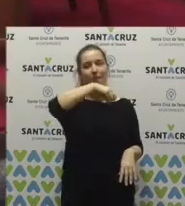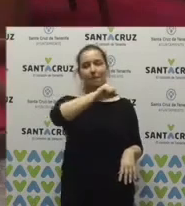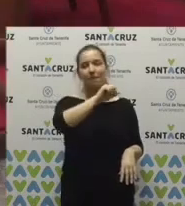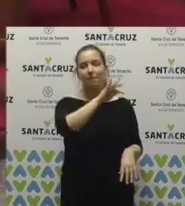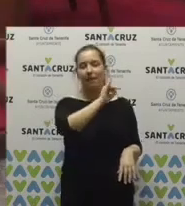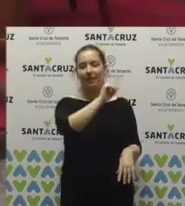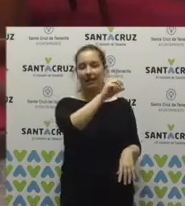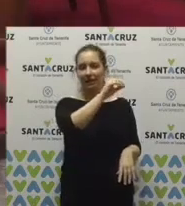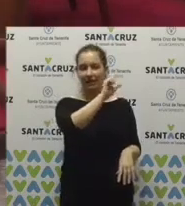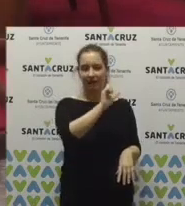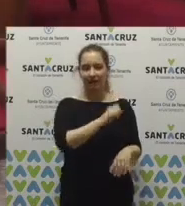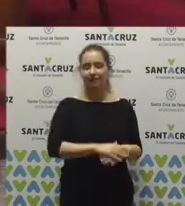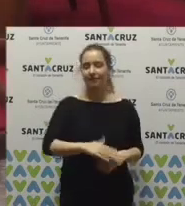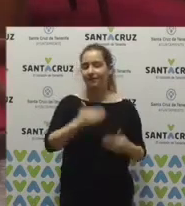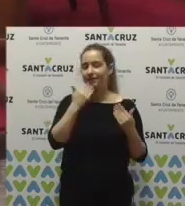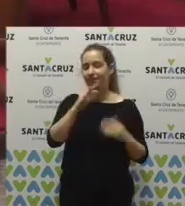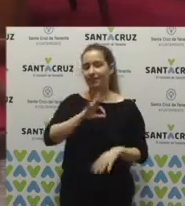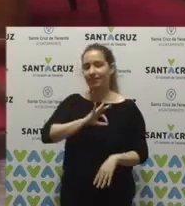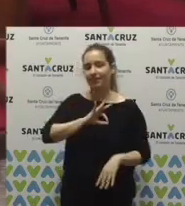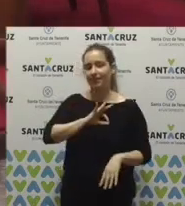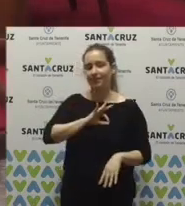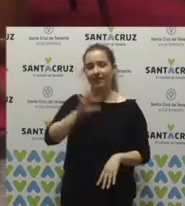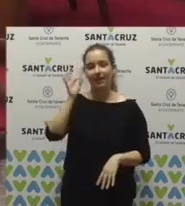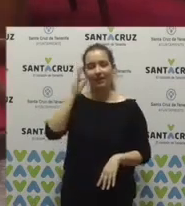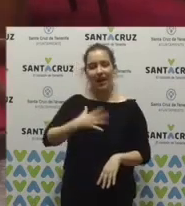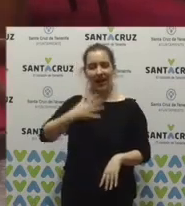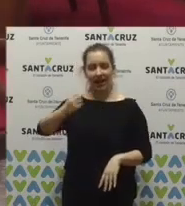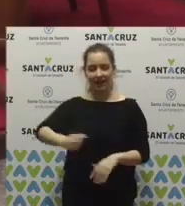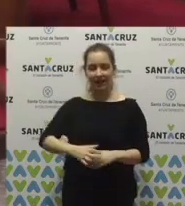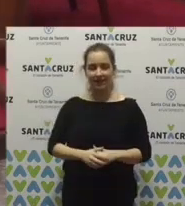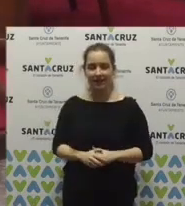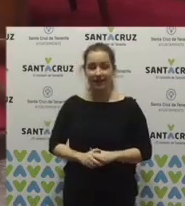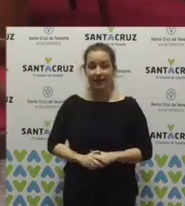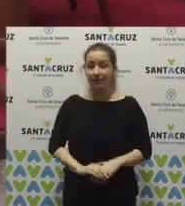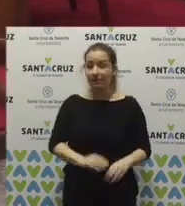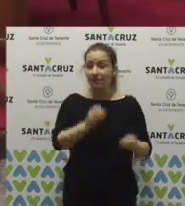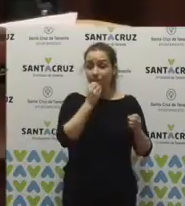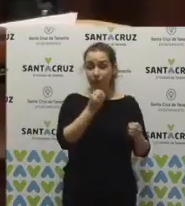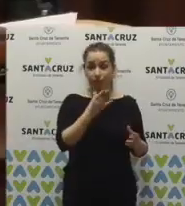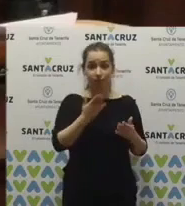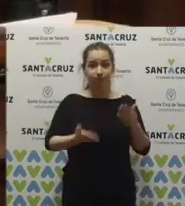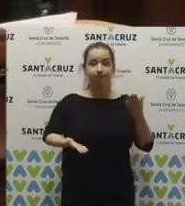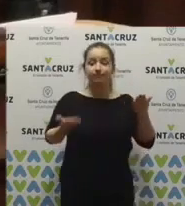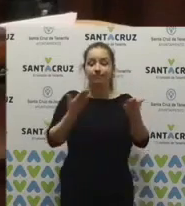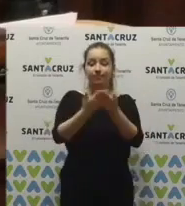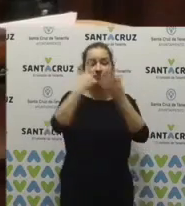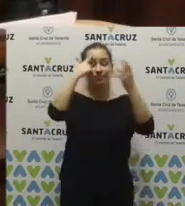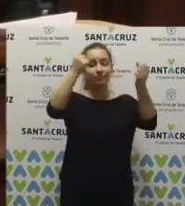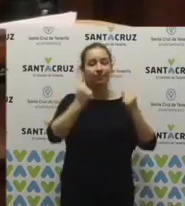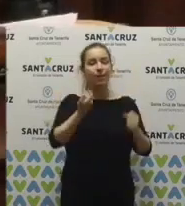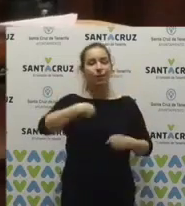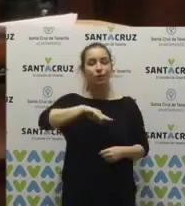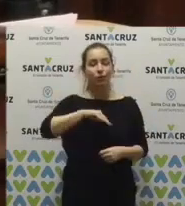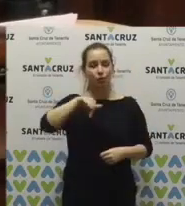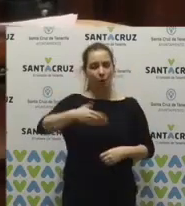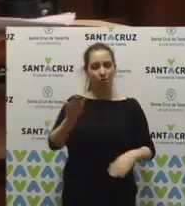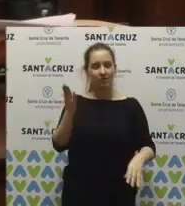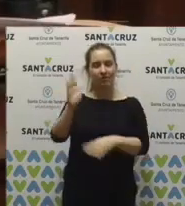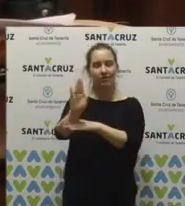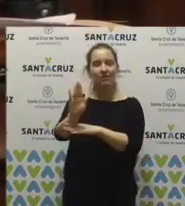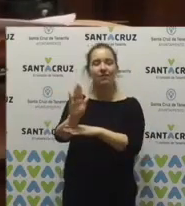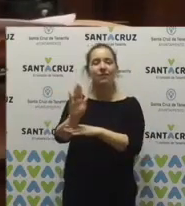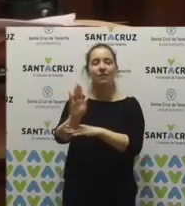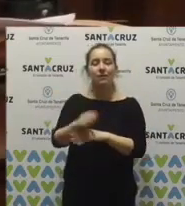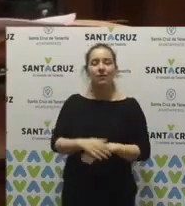gracias señor alcaldesa bueno la emoción institucional que traemos hoy aquí sin duda es la